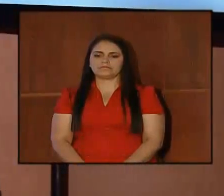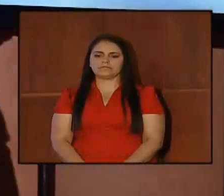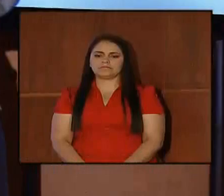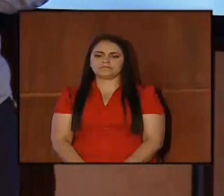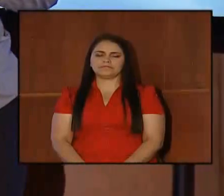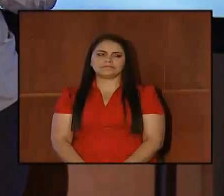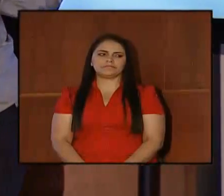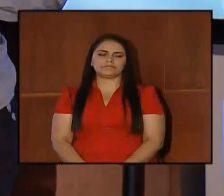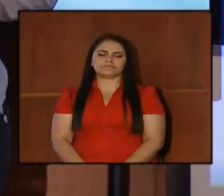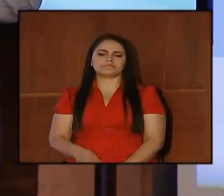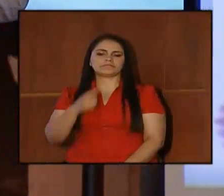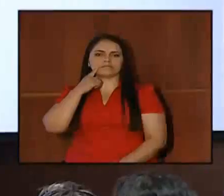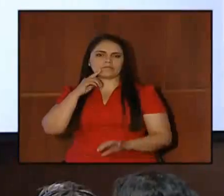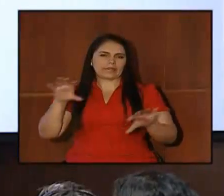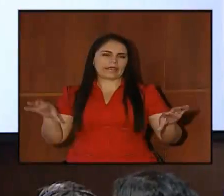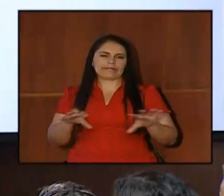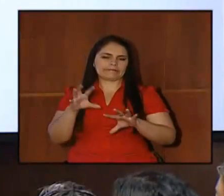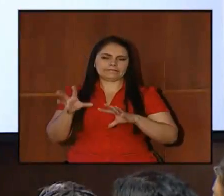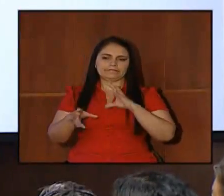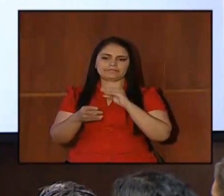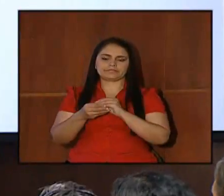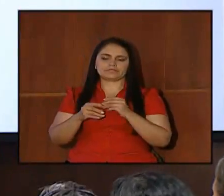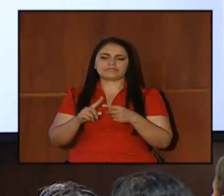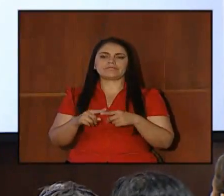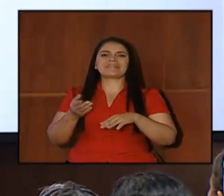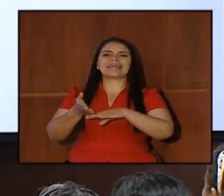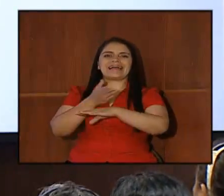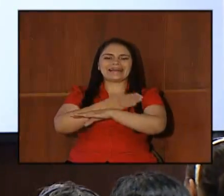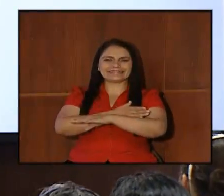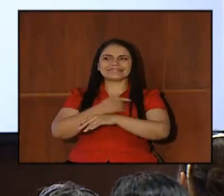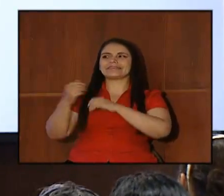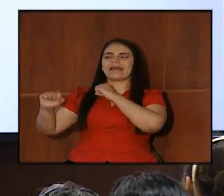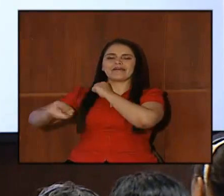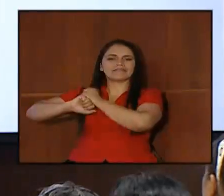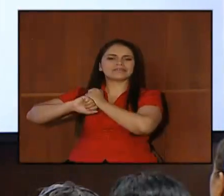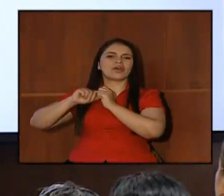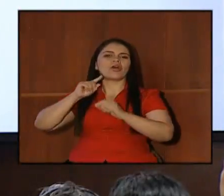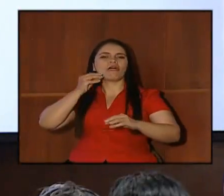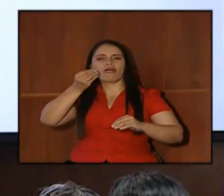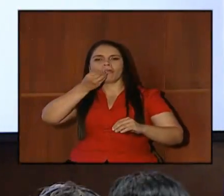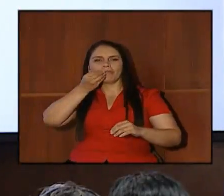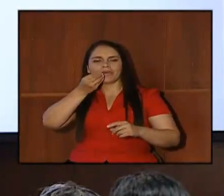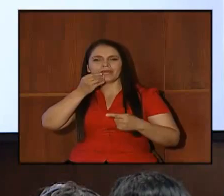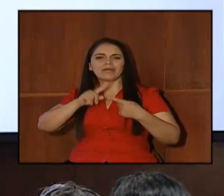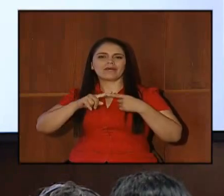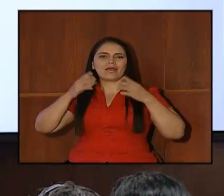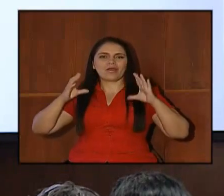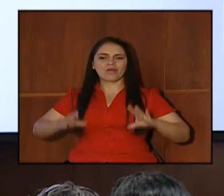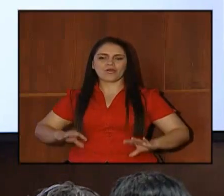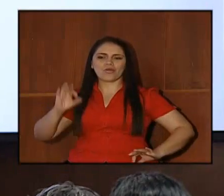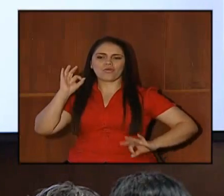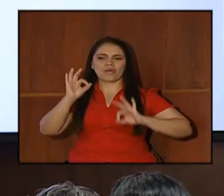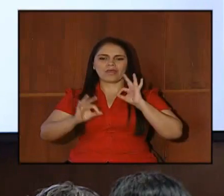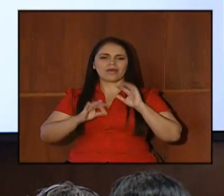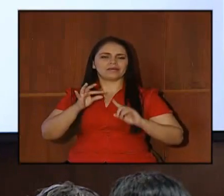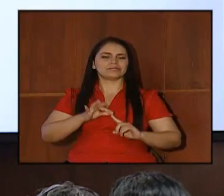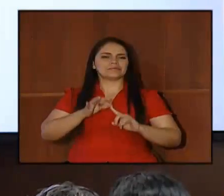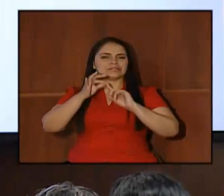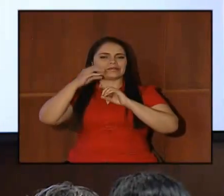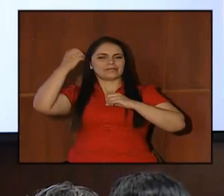Actividades complementarias para el paciente. Ya Natalia nos hizo un énfasis, un enfoque relacionado con la parte del cuidado, el